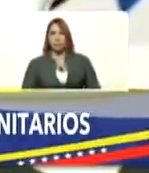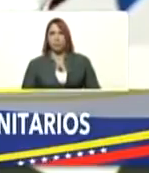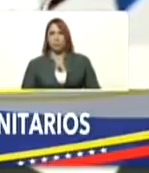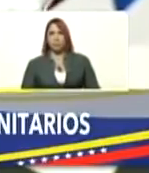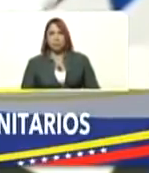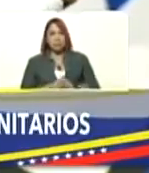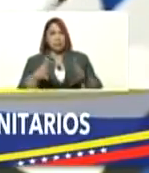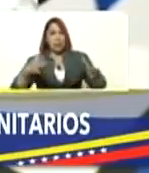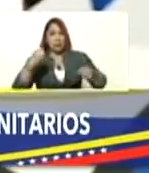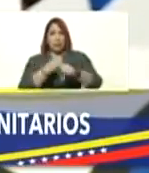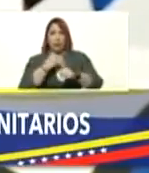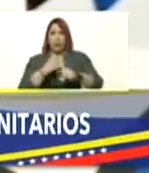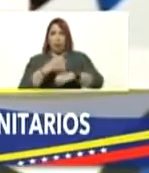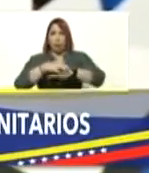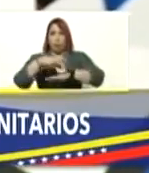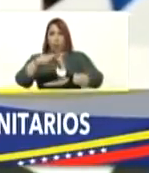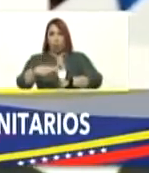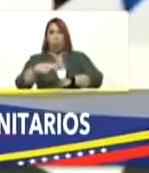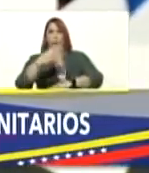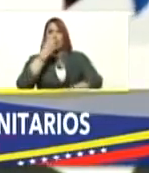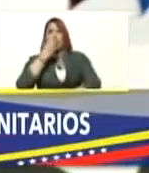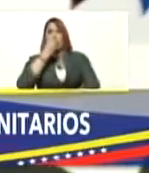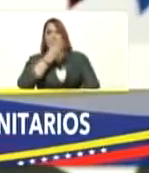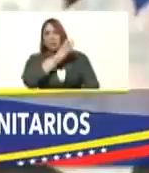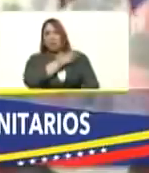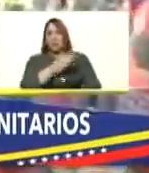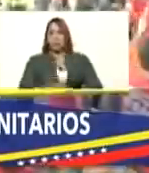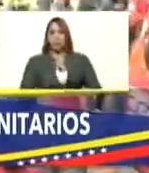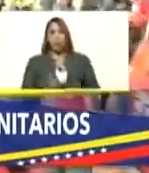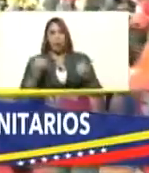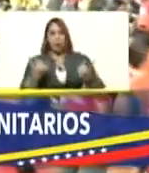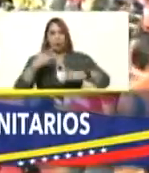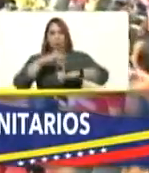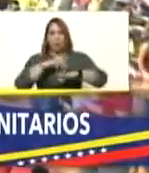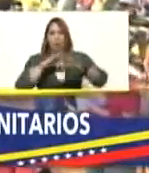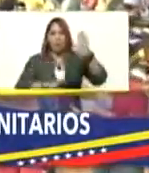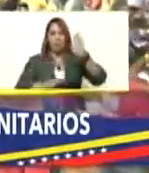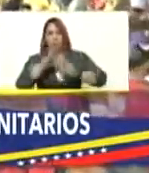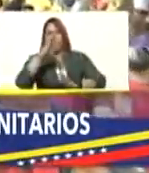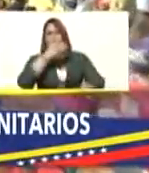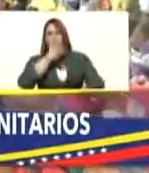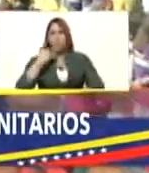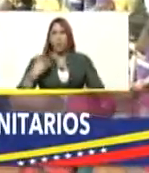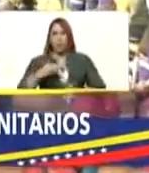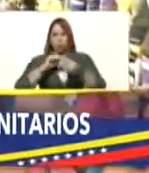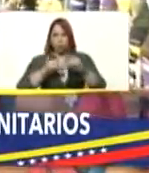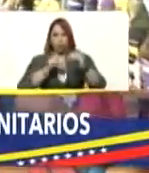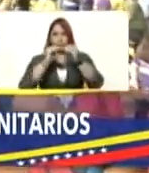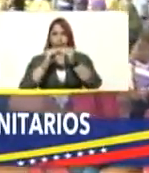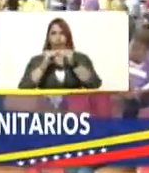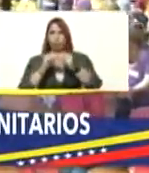Tremenda obra dejó Carneiro. Ahora nos toca incrementarla, mejorar,